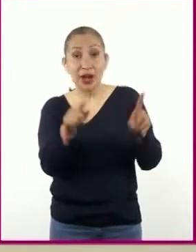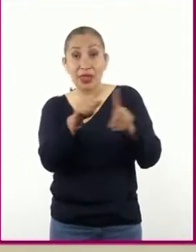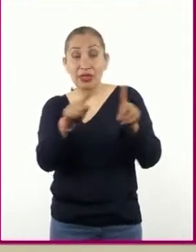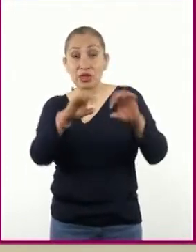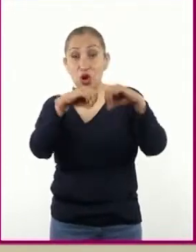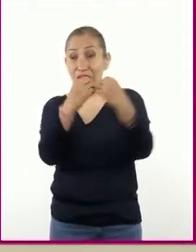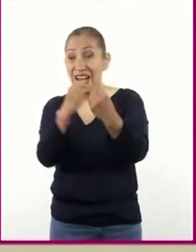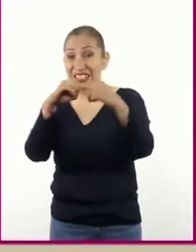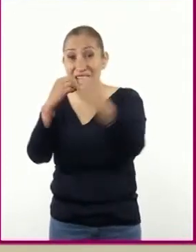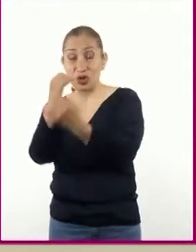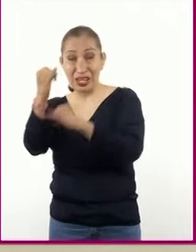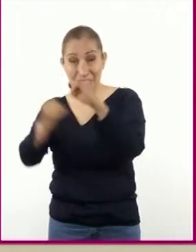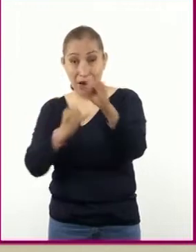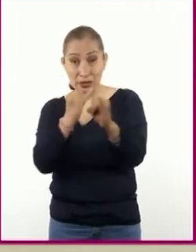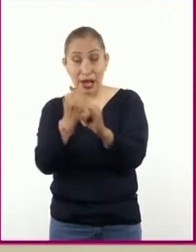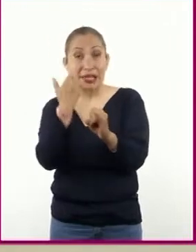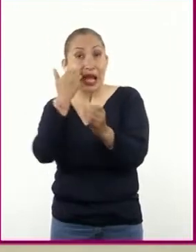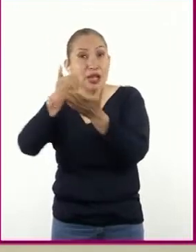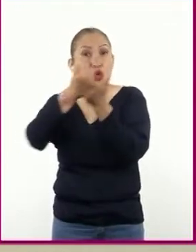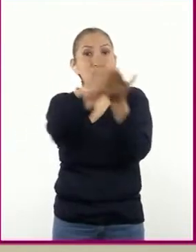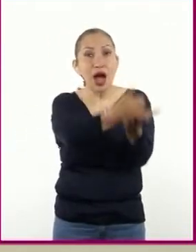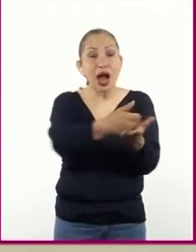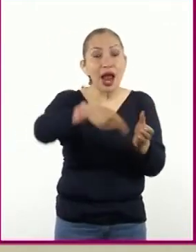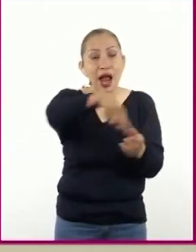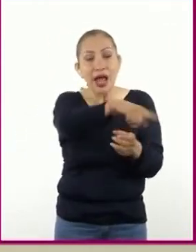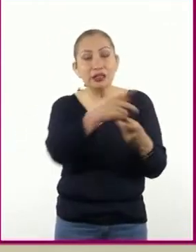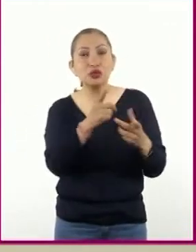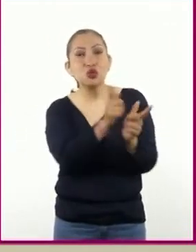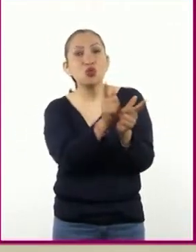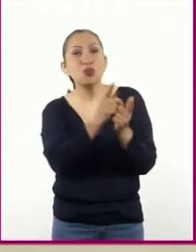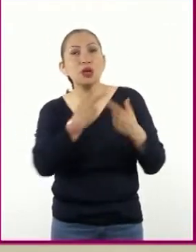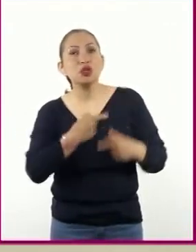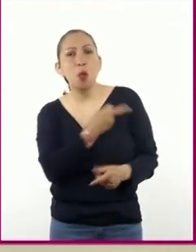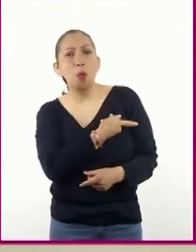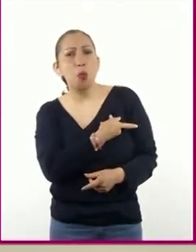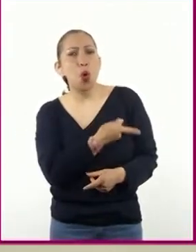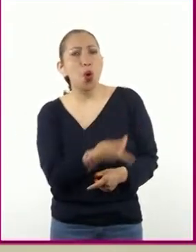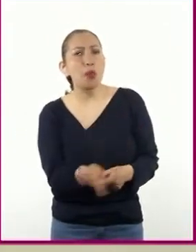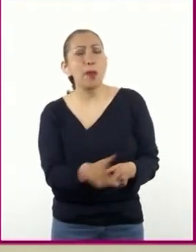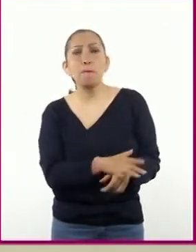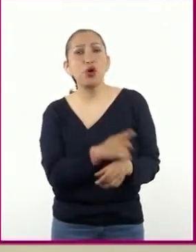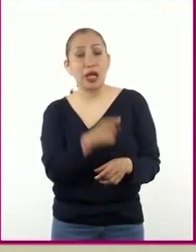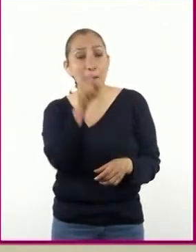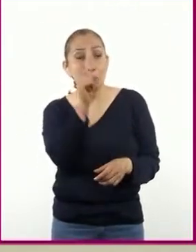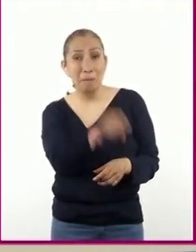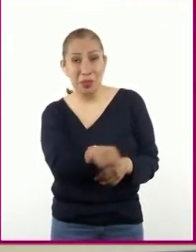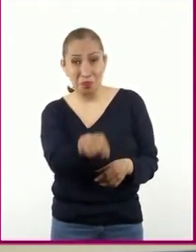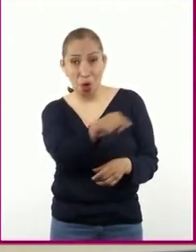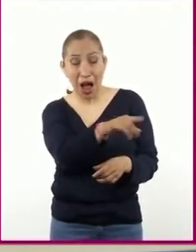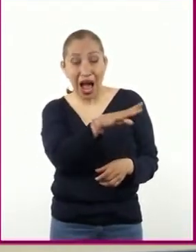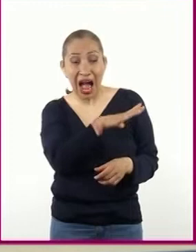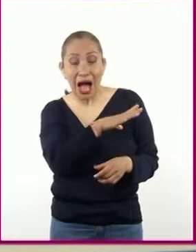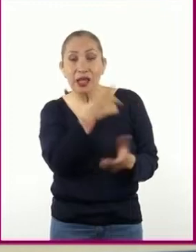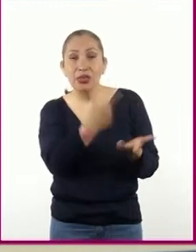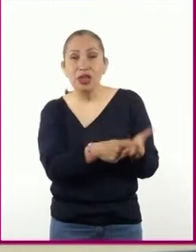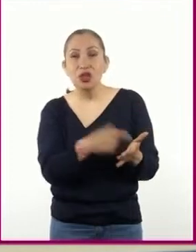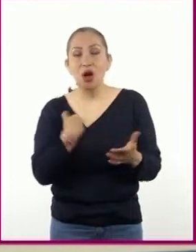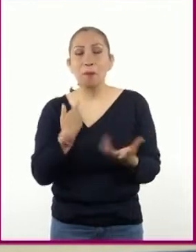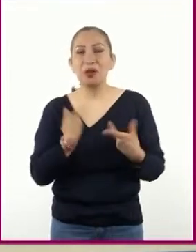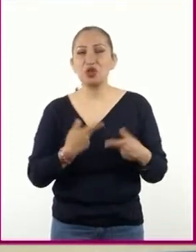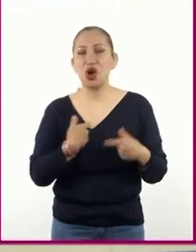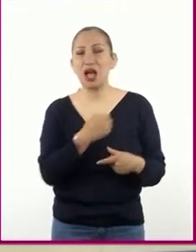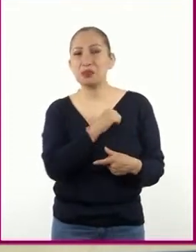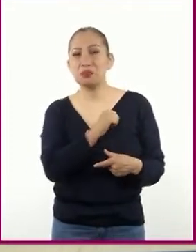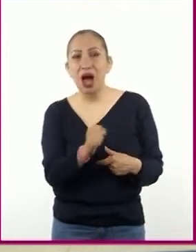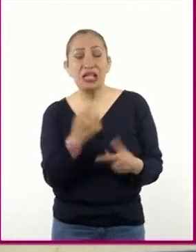organismos internacionales buscan ayudar a las poblaciones más pobres, debido a que en este sector germina la delincuencia provocada